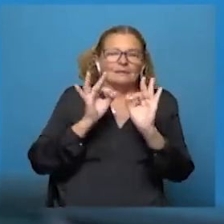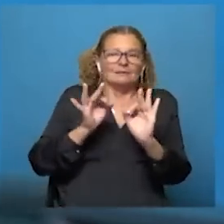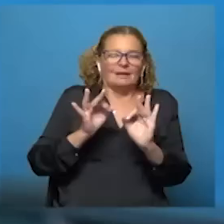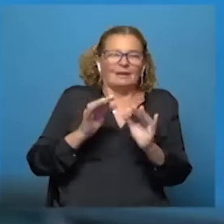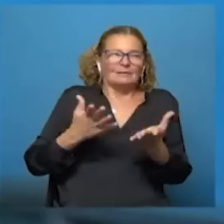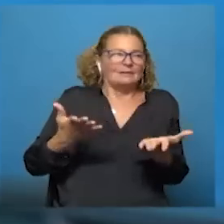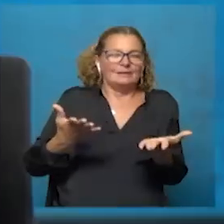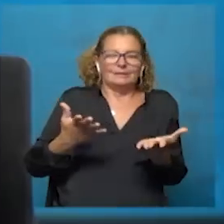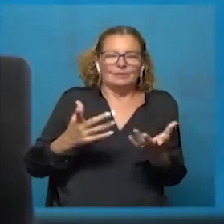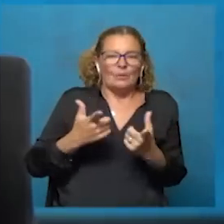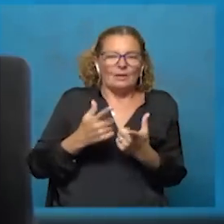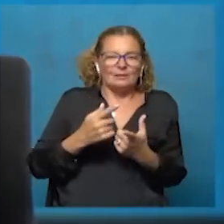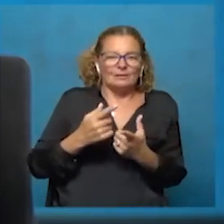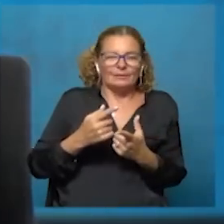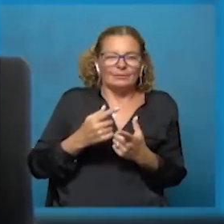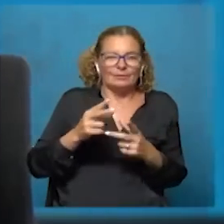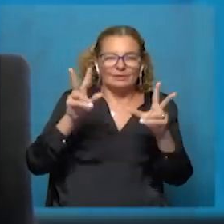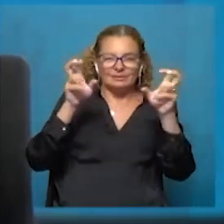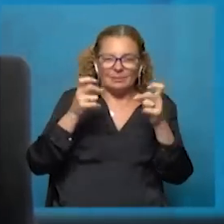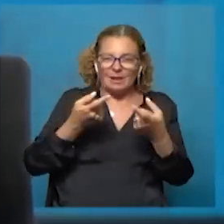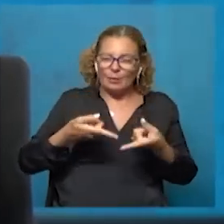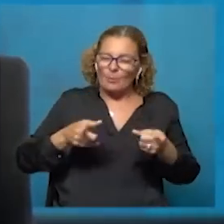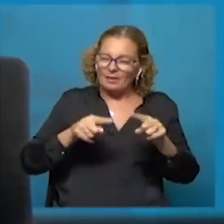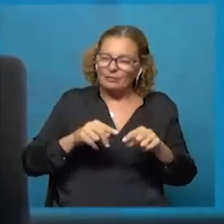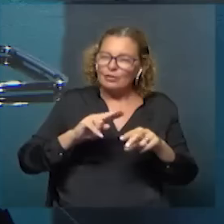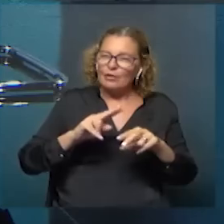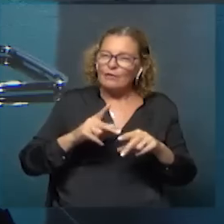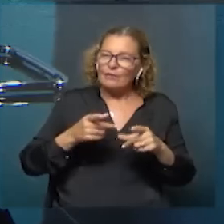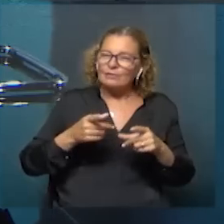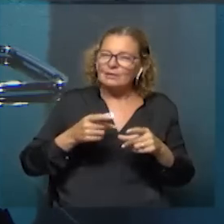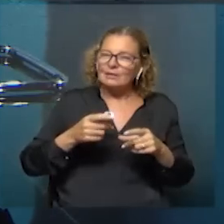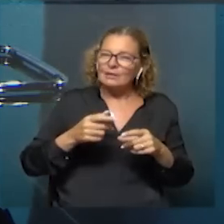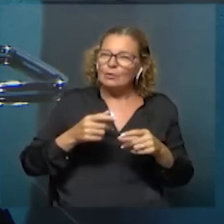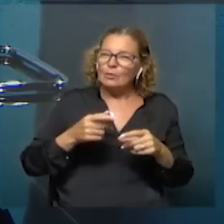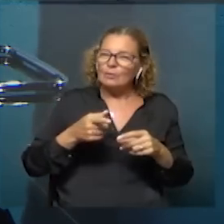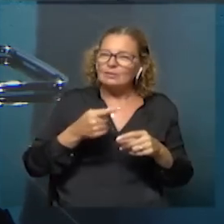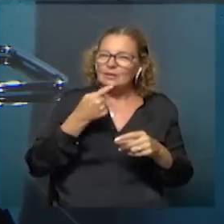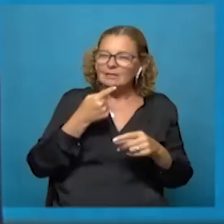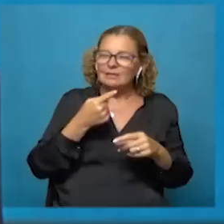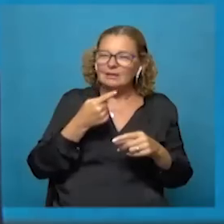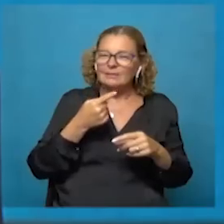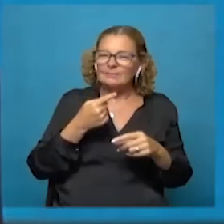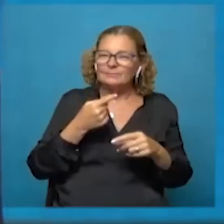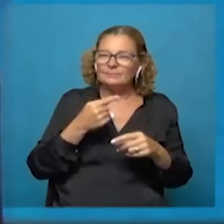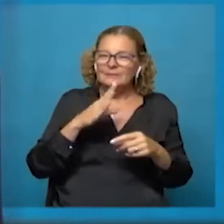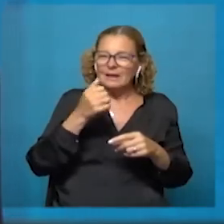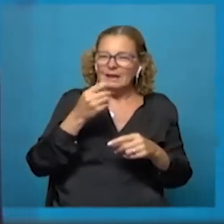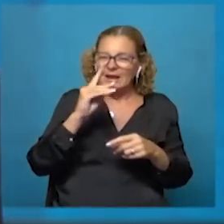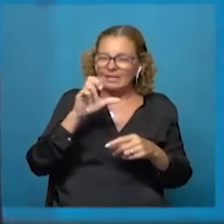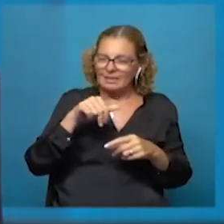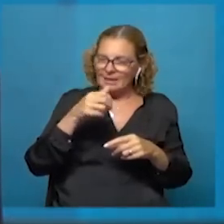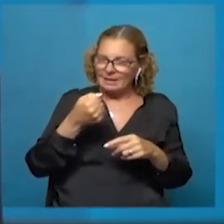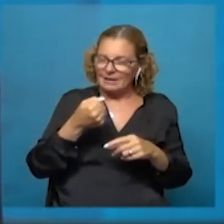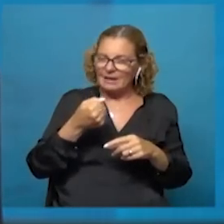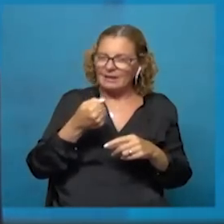te queda más remedio ese es un tema el de la recuperación no la rehabilitación Bueno y este componente que da para hablar un programa entero